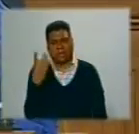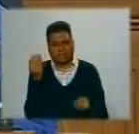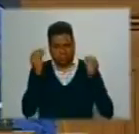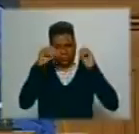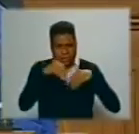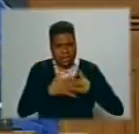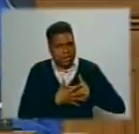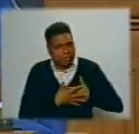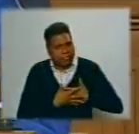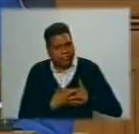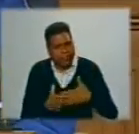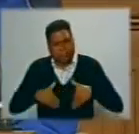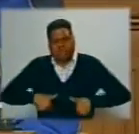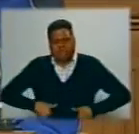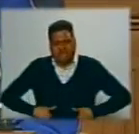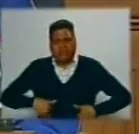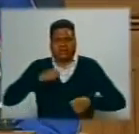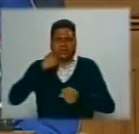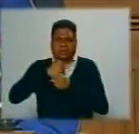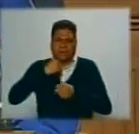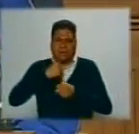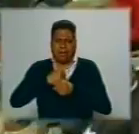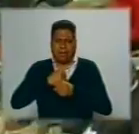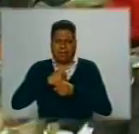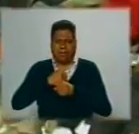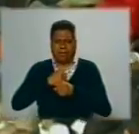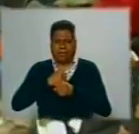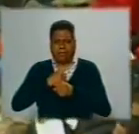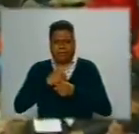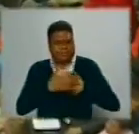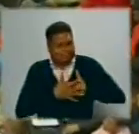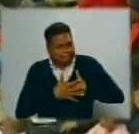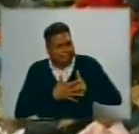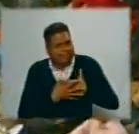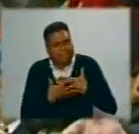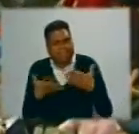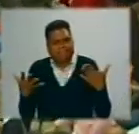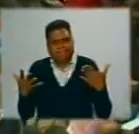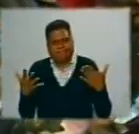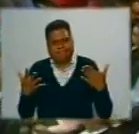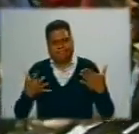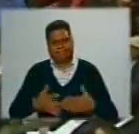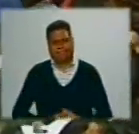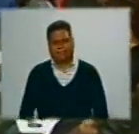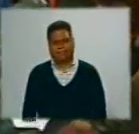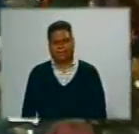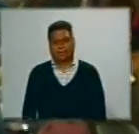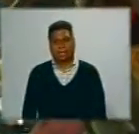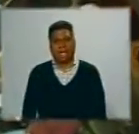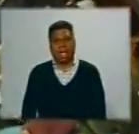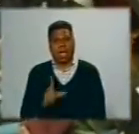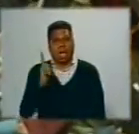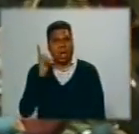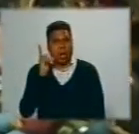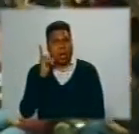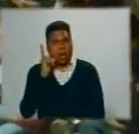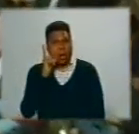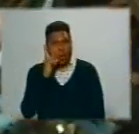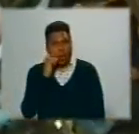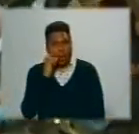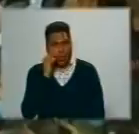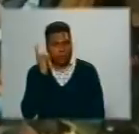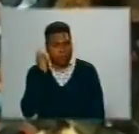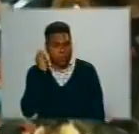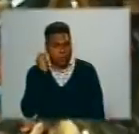esfuerzo, el trabajo, la entrega de mujeres y hombres que lo